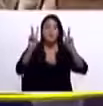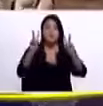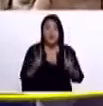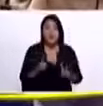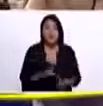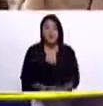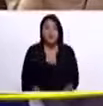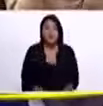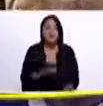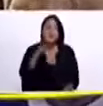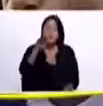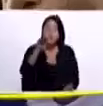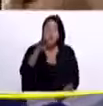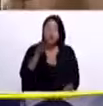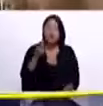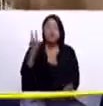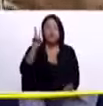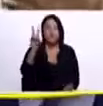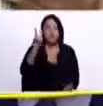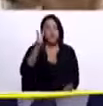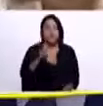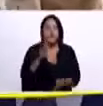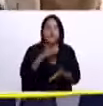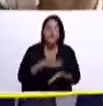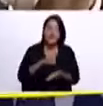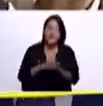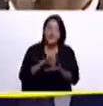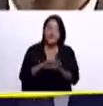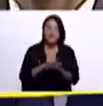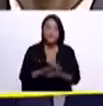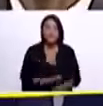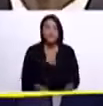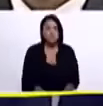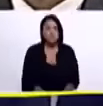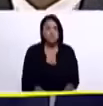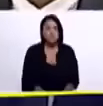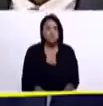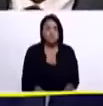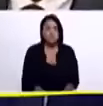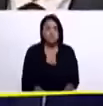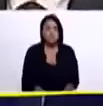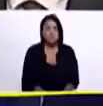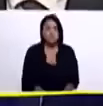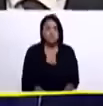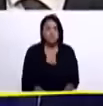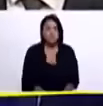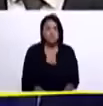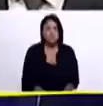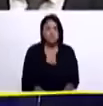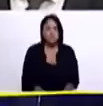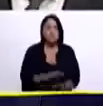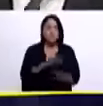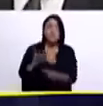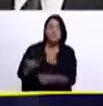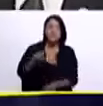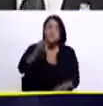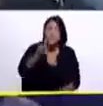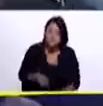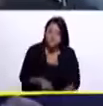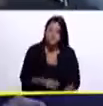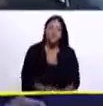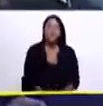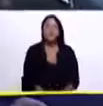para el futuro y para la prosperidad por venir. También en Bridgetown firmamos un